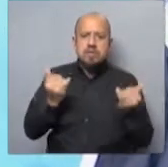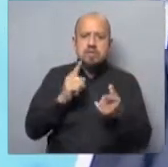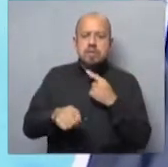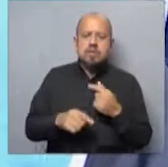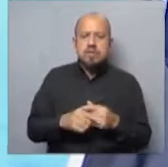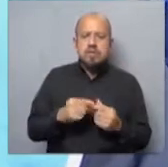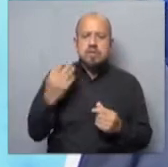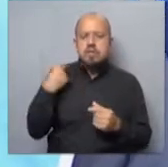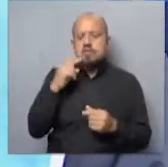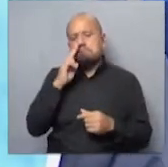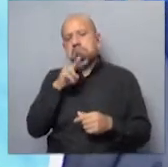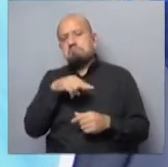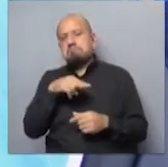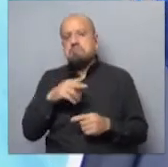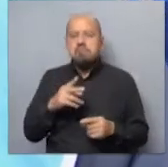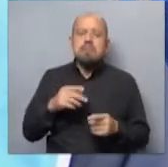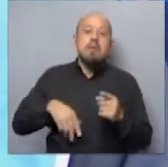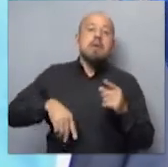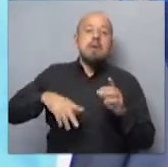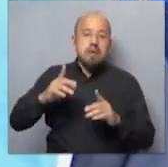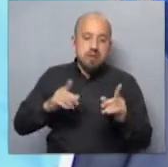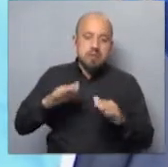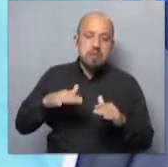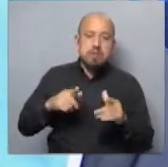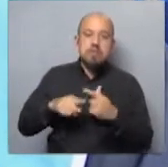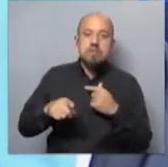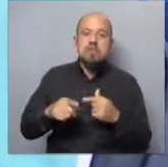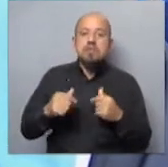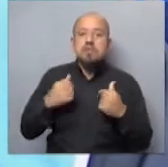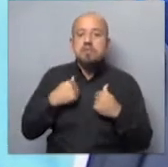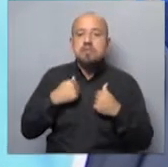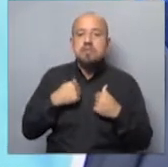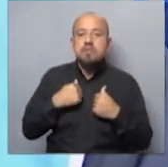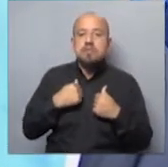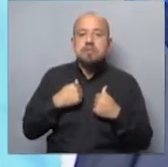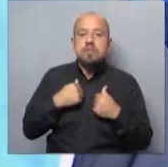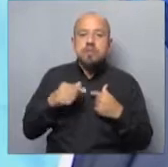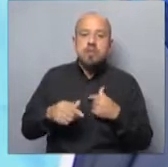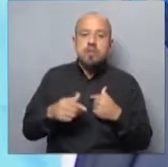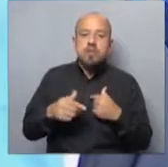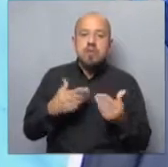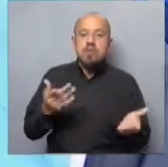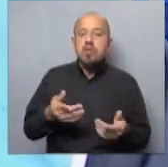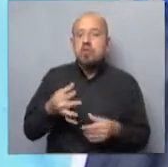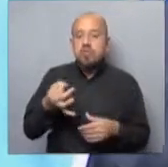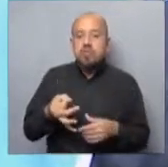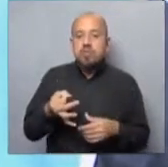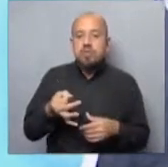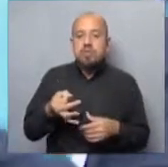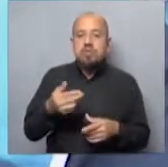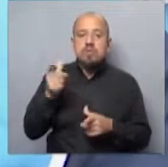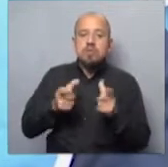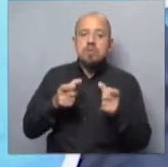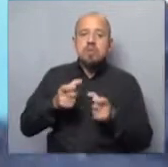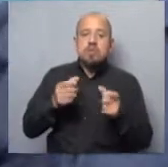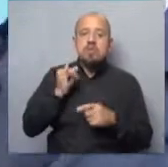hombro. El mediano a veces sí, a veces no. Nosotros nos llevamos mejor sobre la propina con la gente que